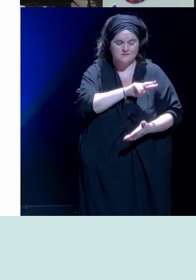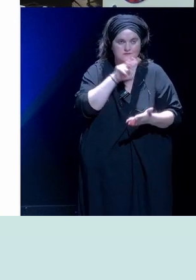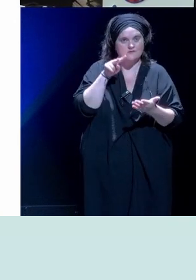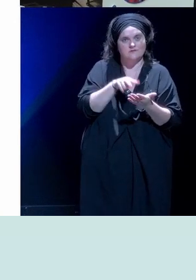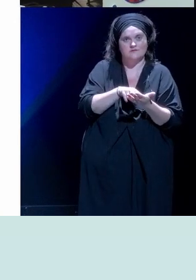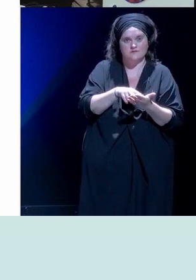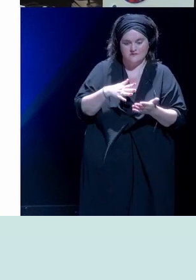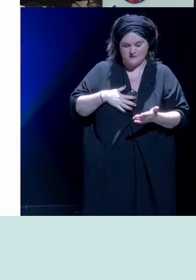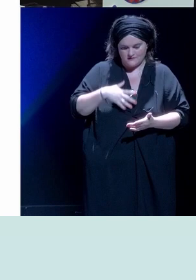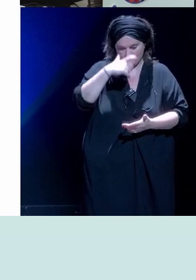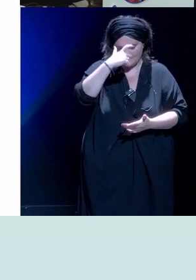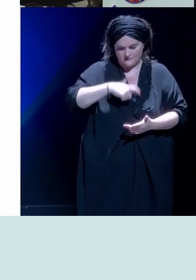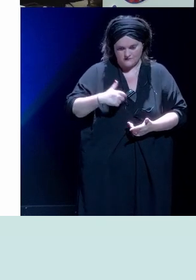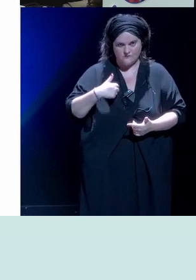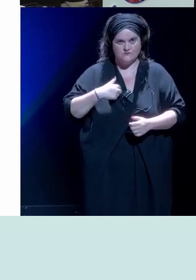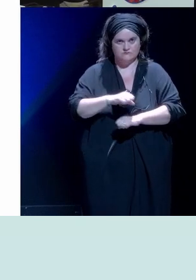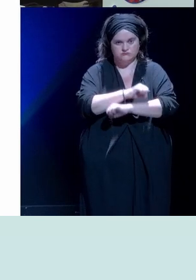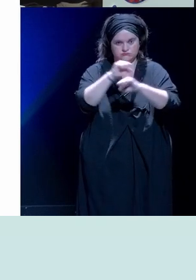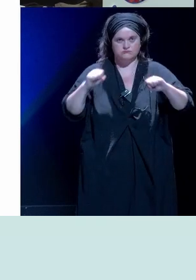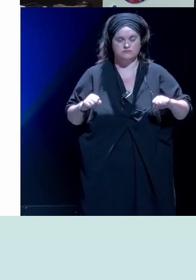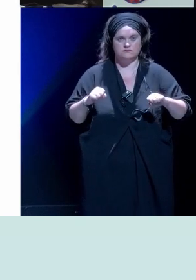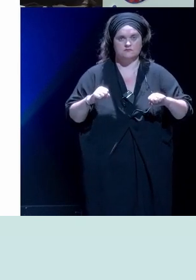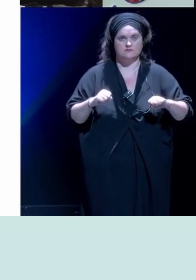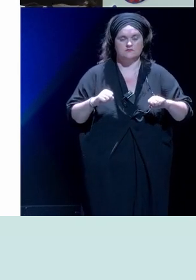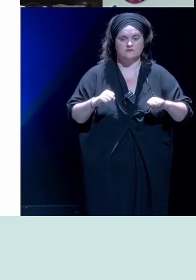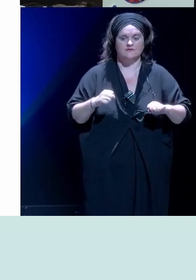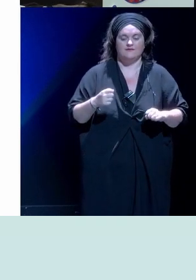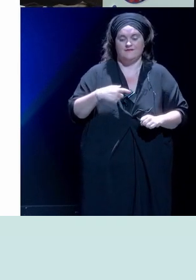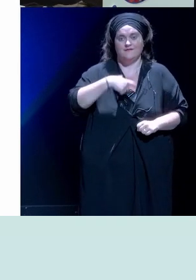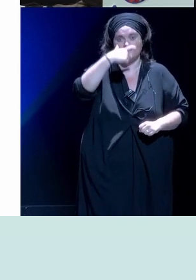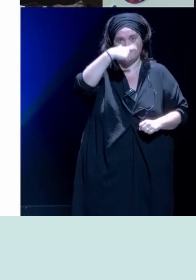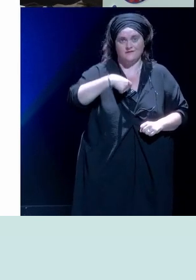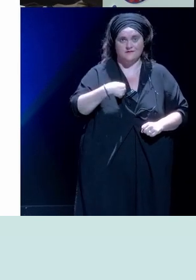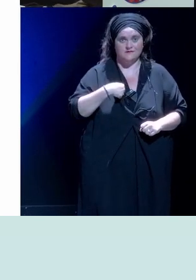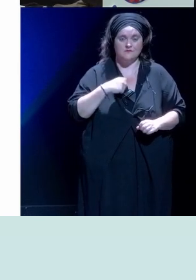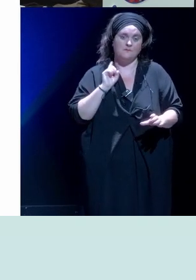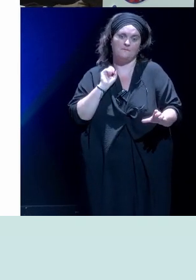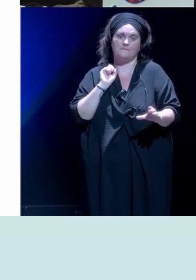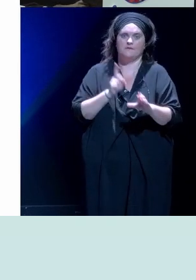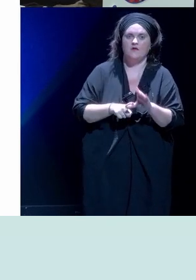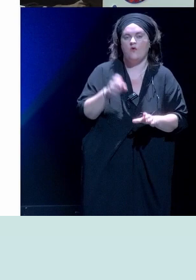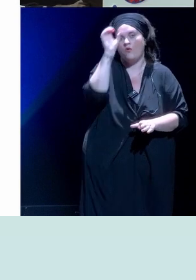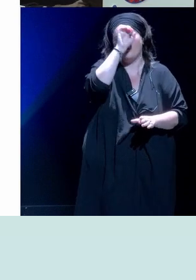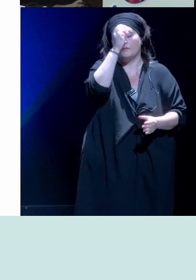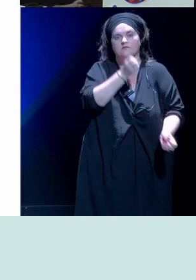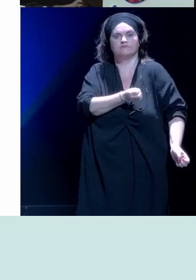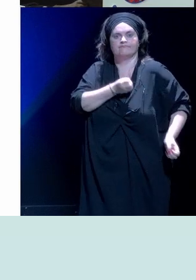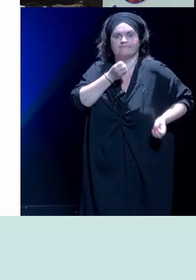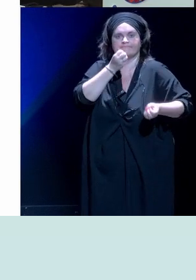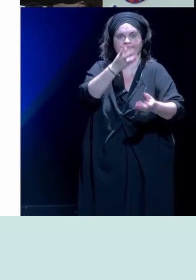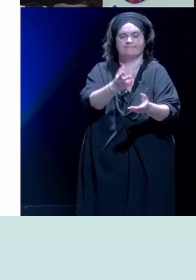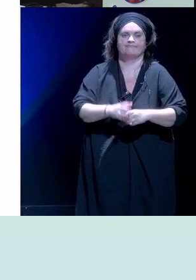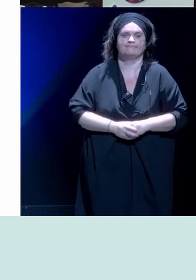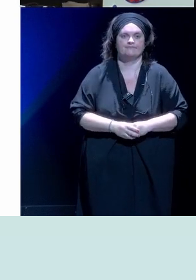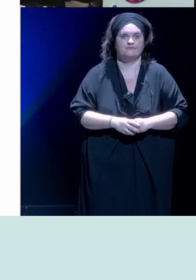del individuo soberano. El individuo, por lo tanto, participa, da su opinión en el marco